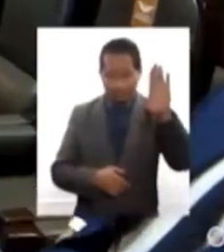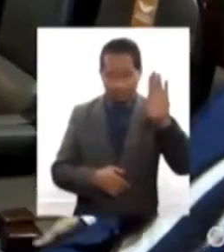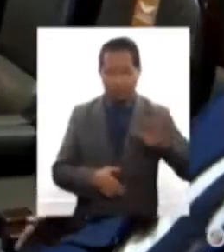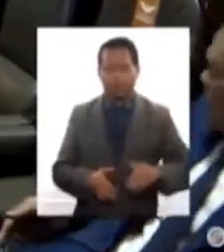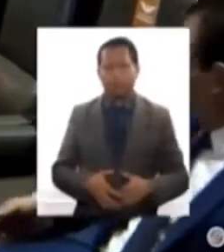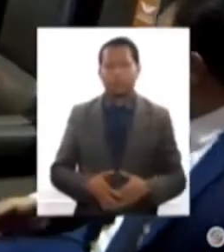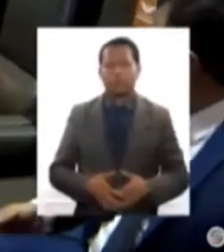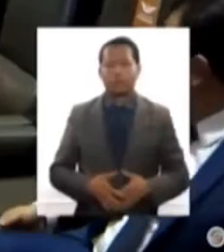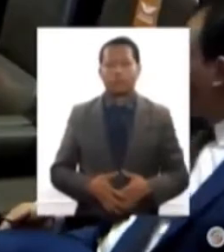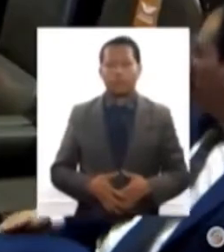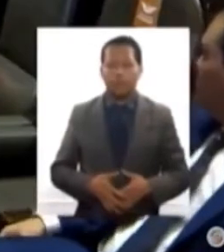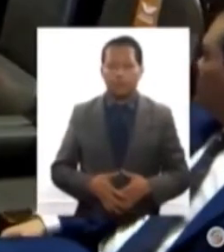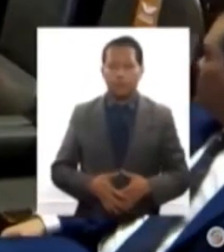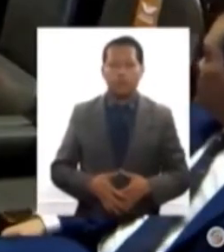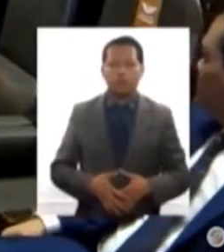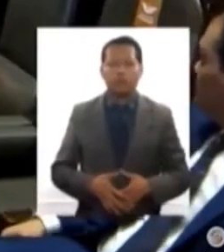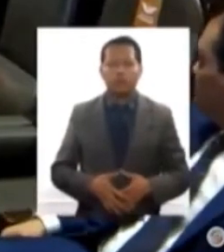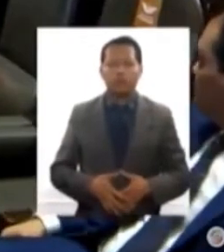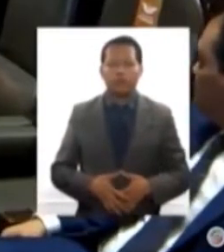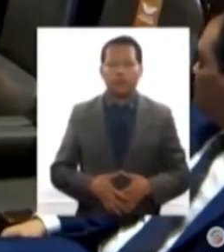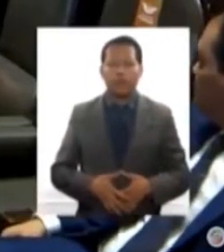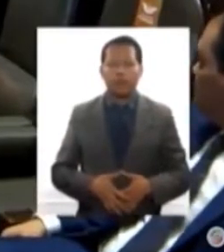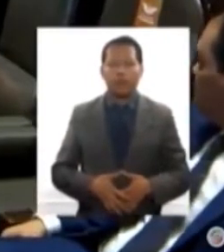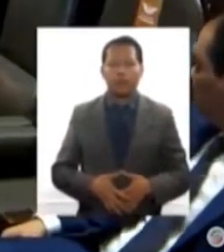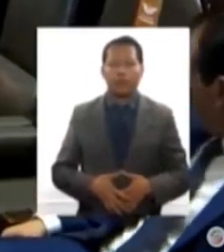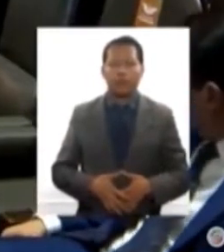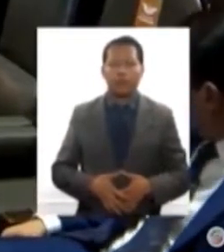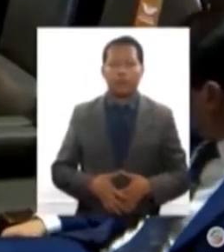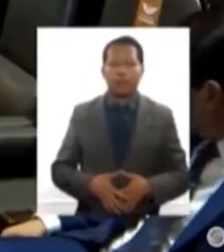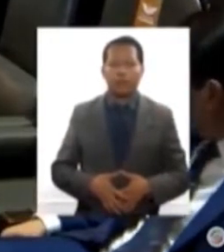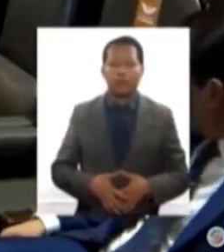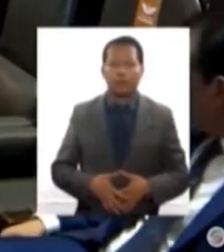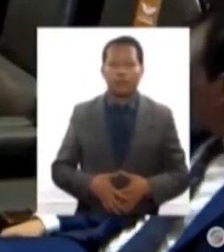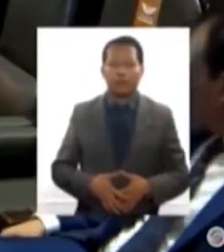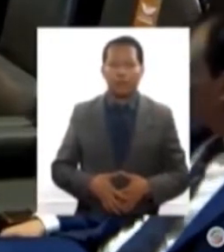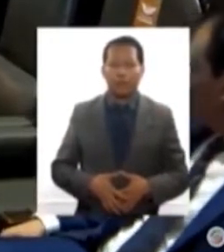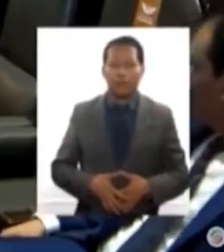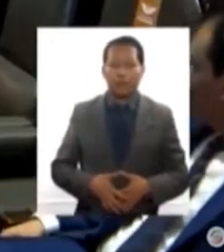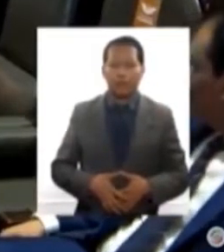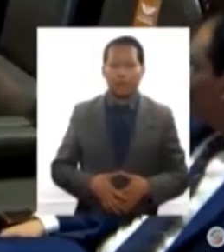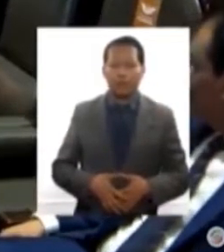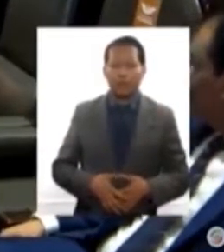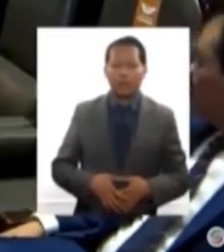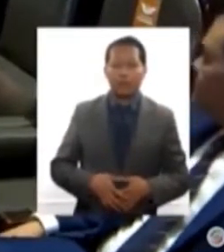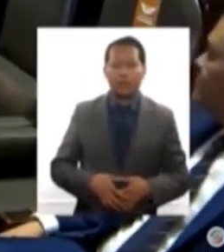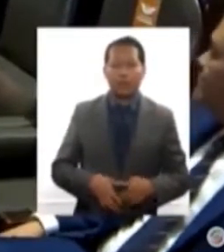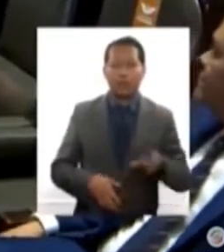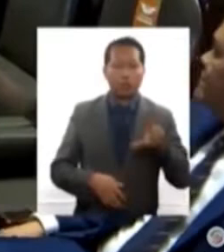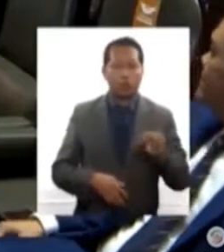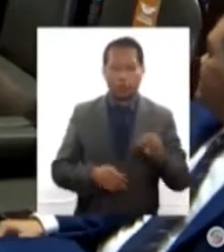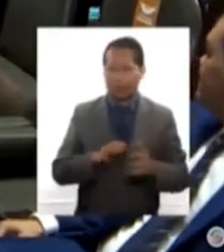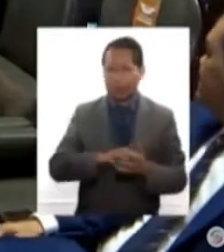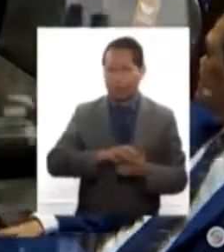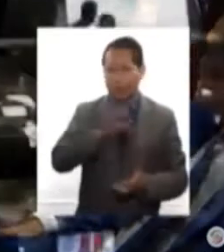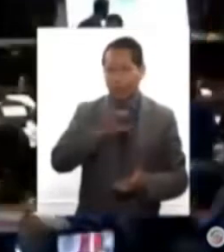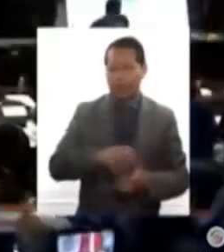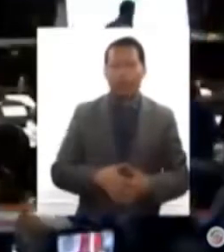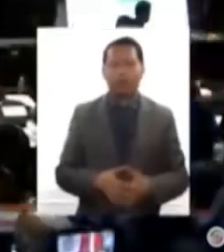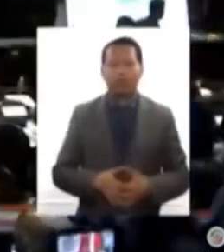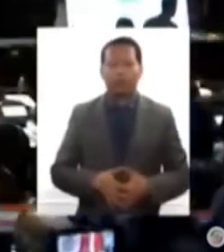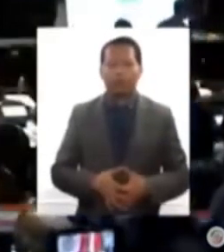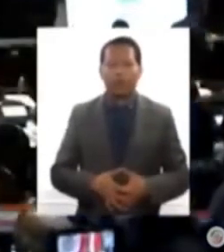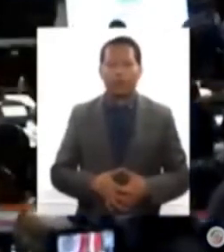que todos los diputados están con todo su derecho de que cada vez que quieren exponer algún